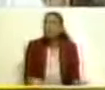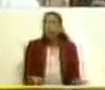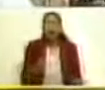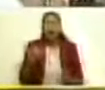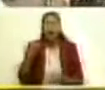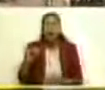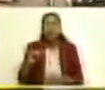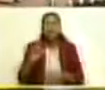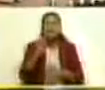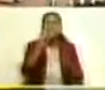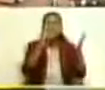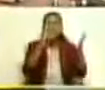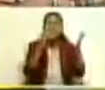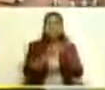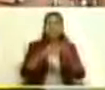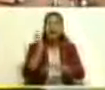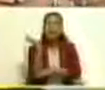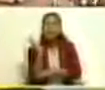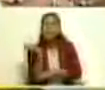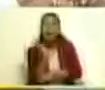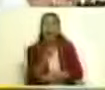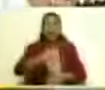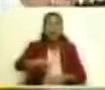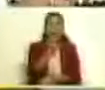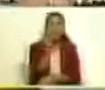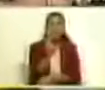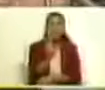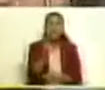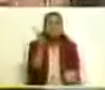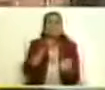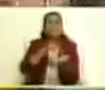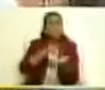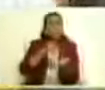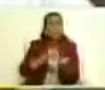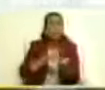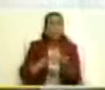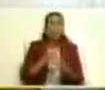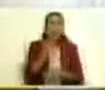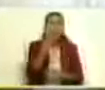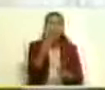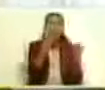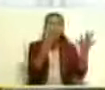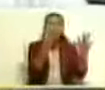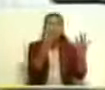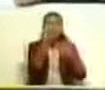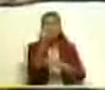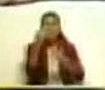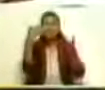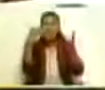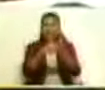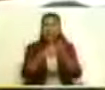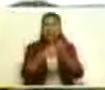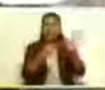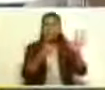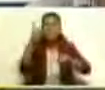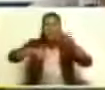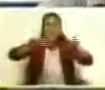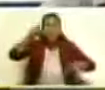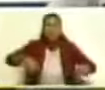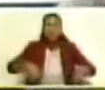hubieron más de 6.000 asambleas, hubieron participantes de más de 86.000 personas